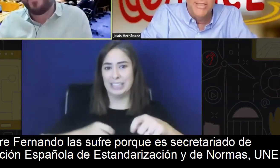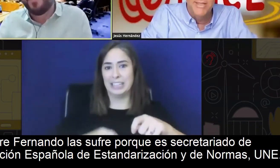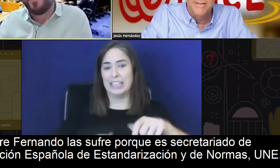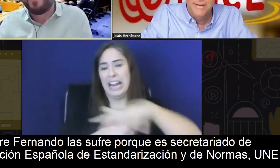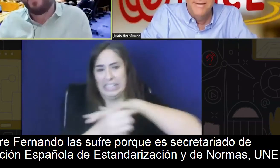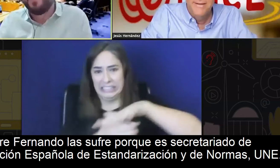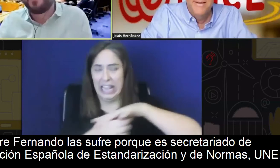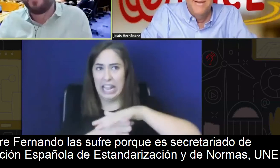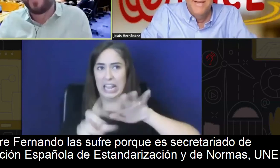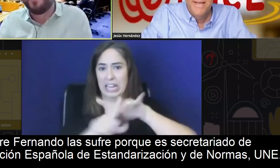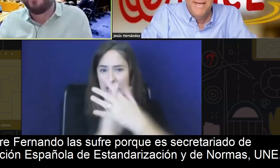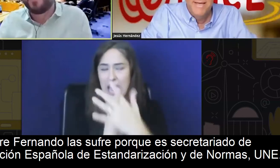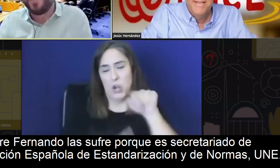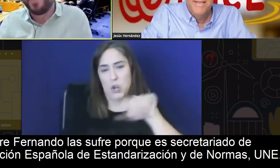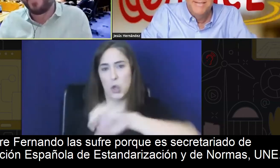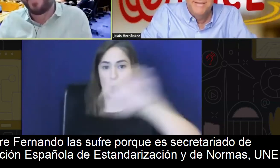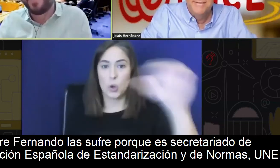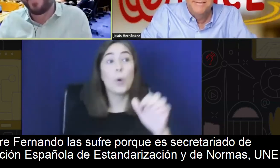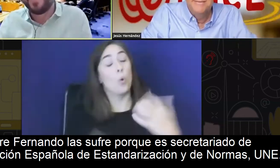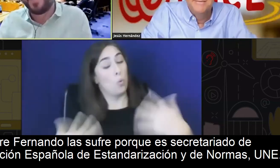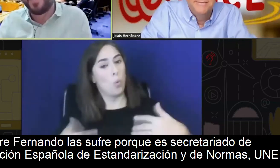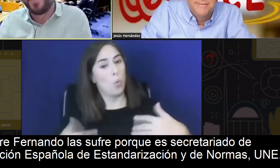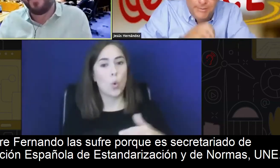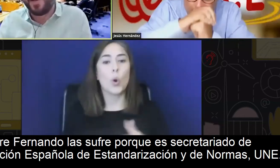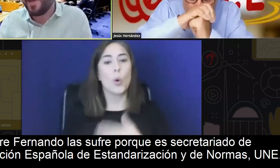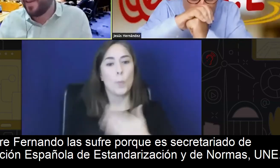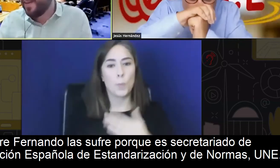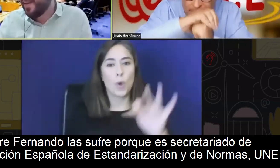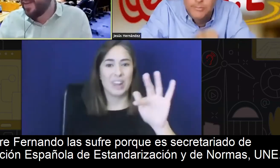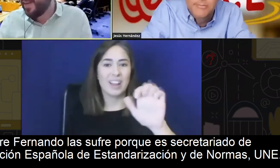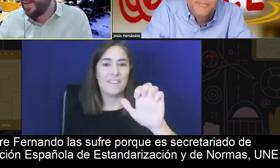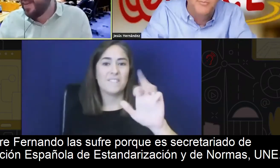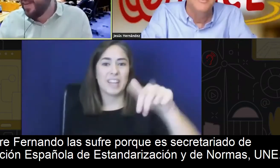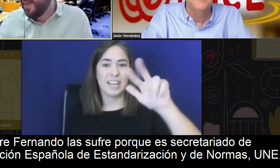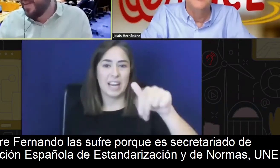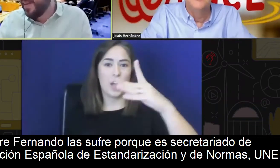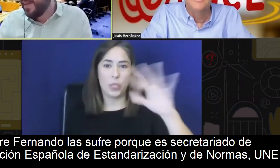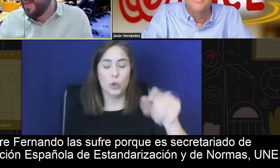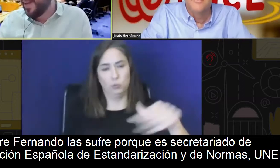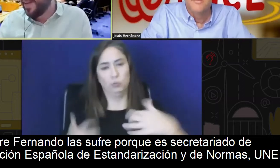Fernando las sufre también porque él es secretariado de